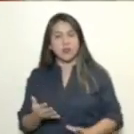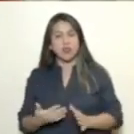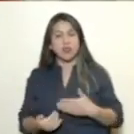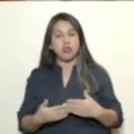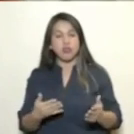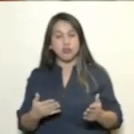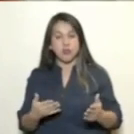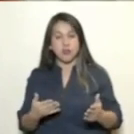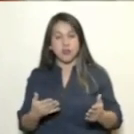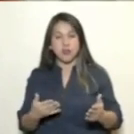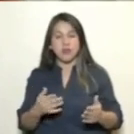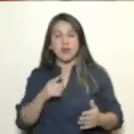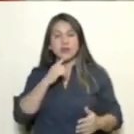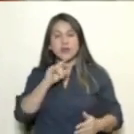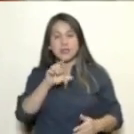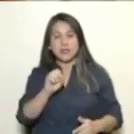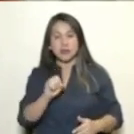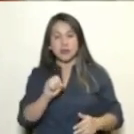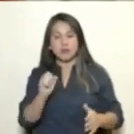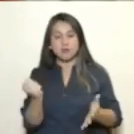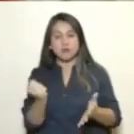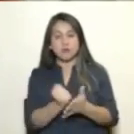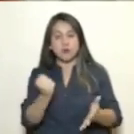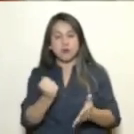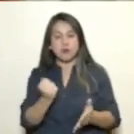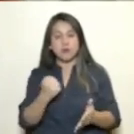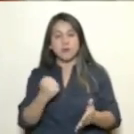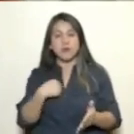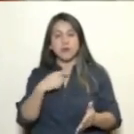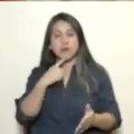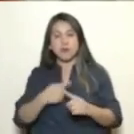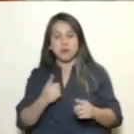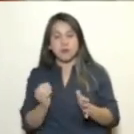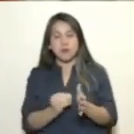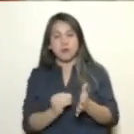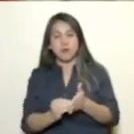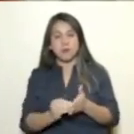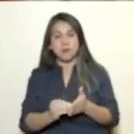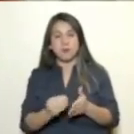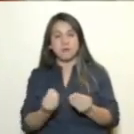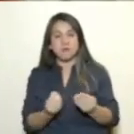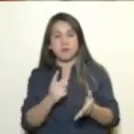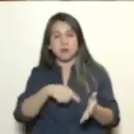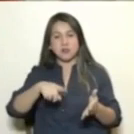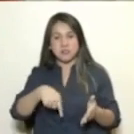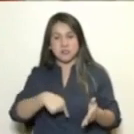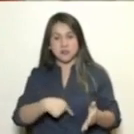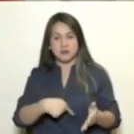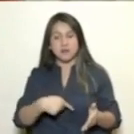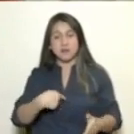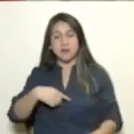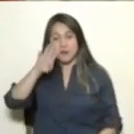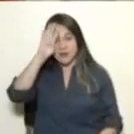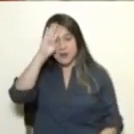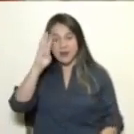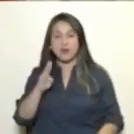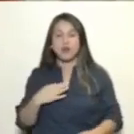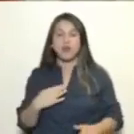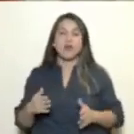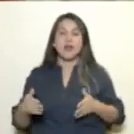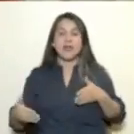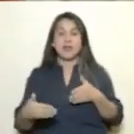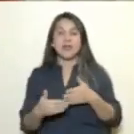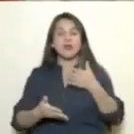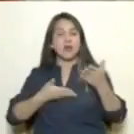en la corteza de un tilo, pensando que eso no sirve para nada. Los evangélicos saldrán a las esquinas a cantar